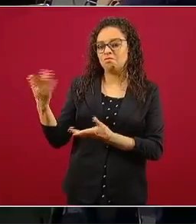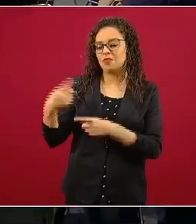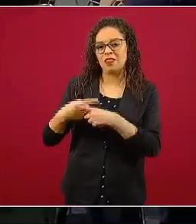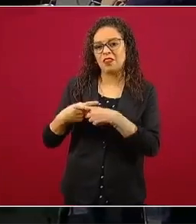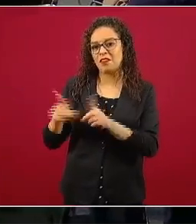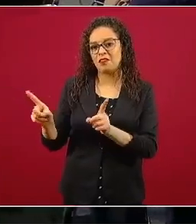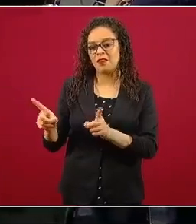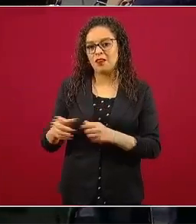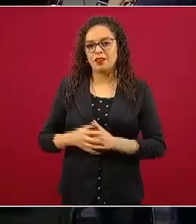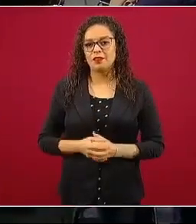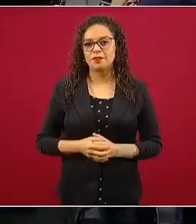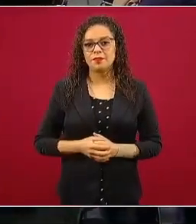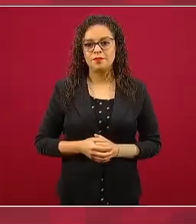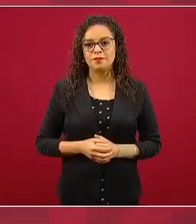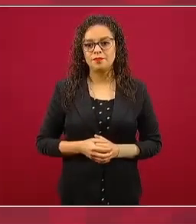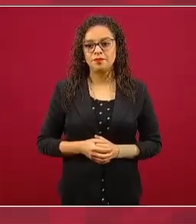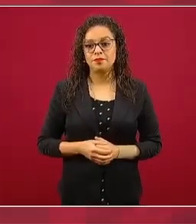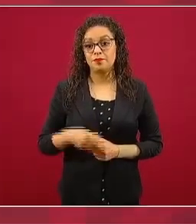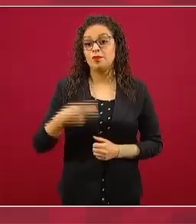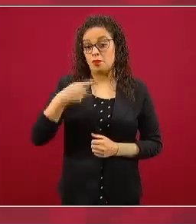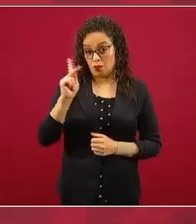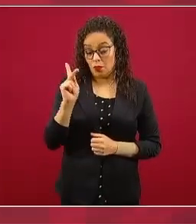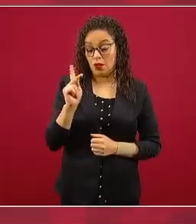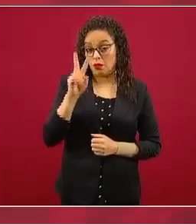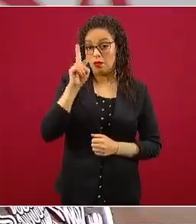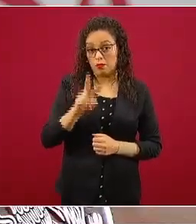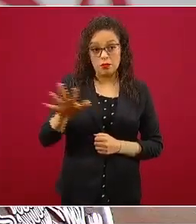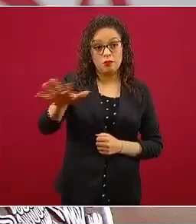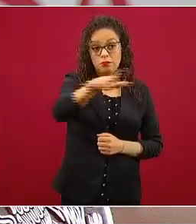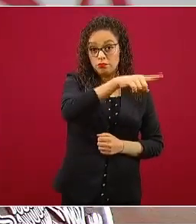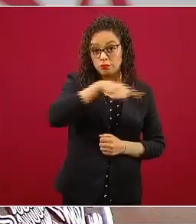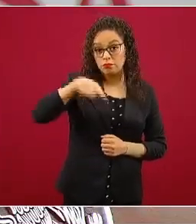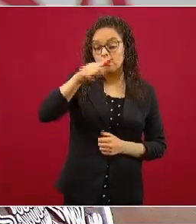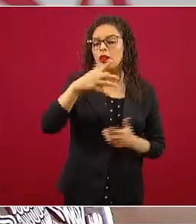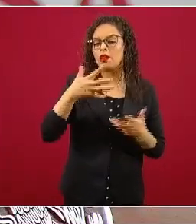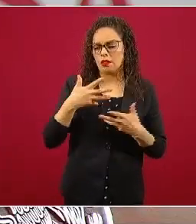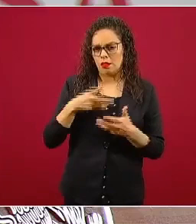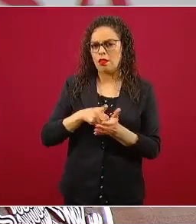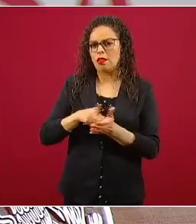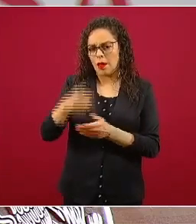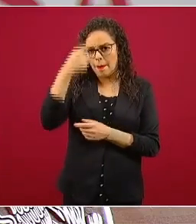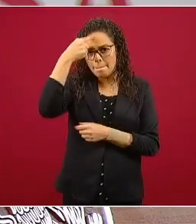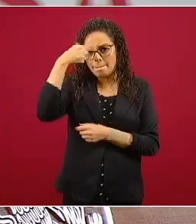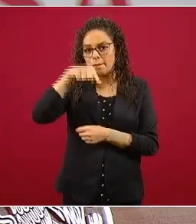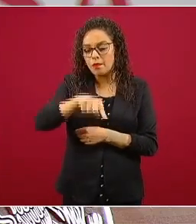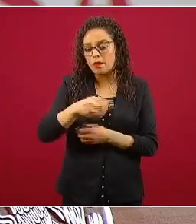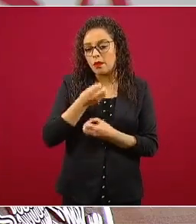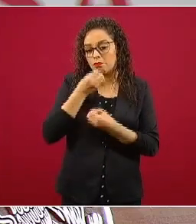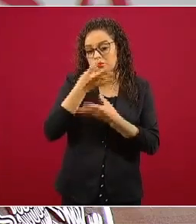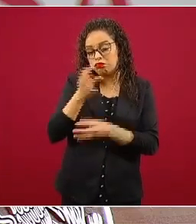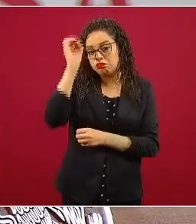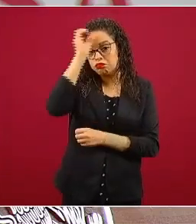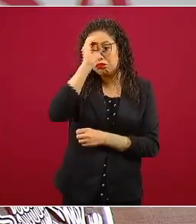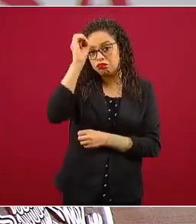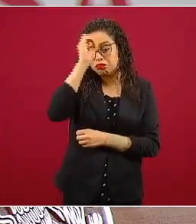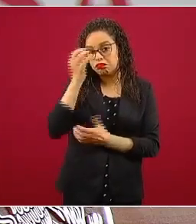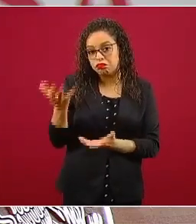Pero, repito, tienen derecho, ¿no?, sí, a manifestarse, a